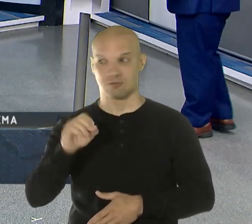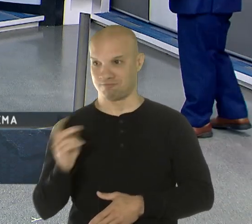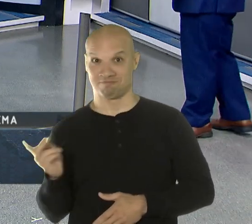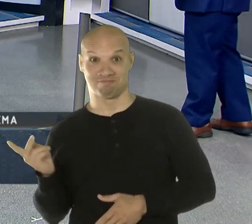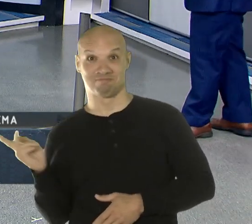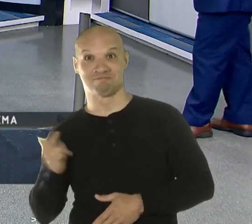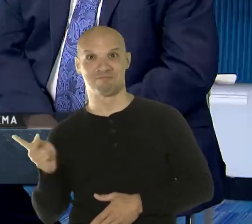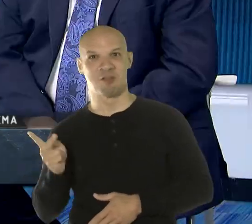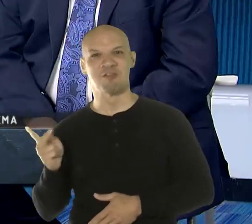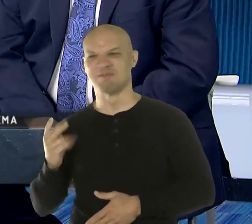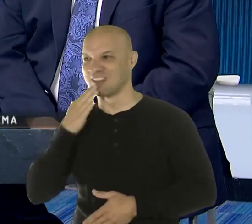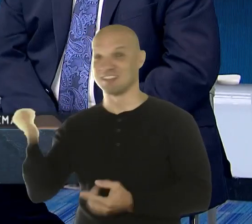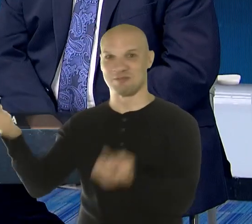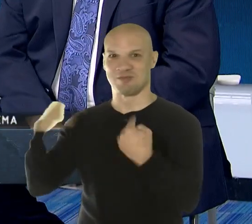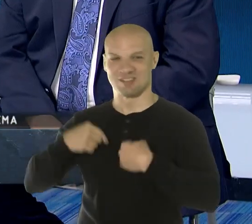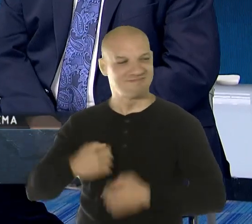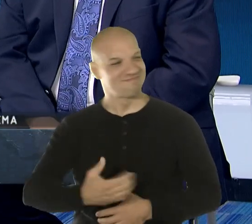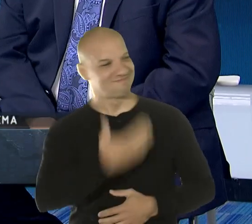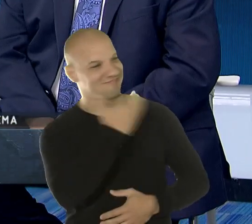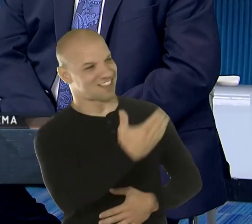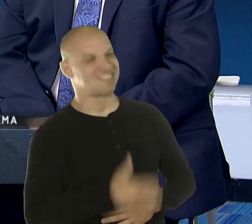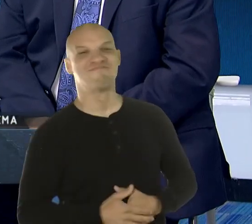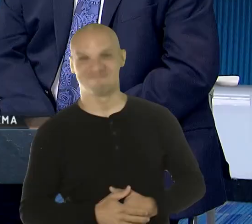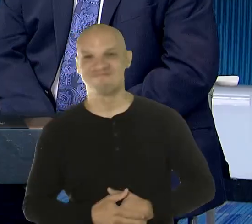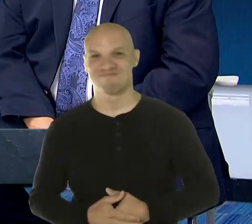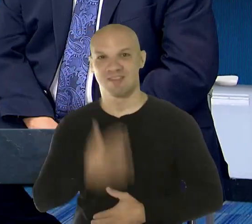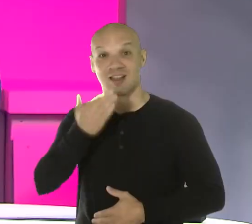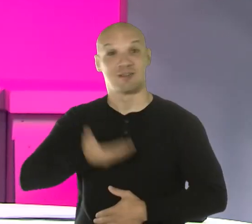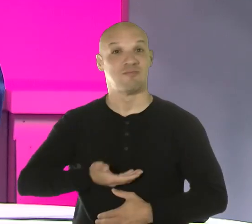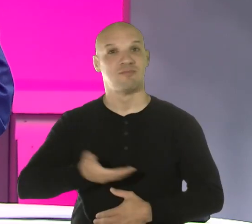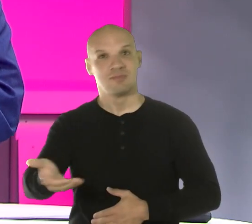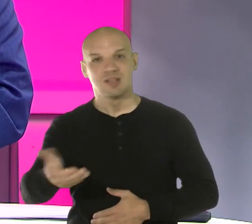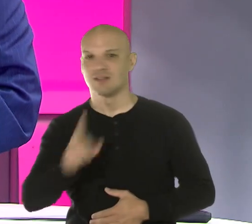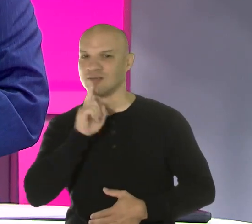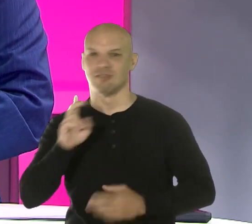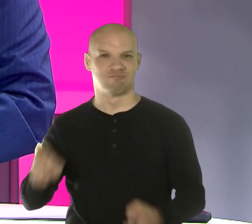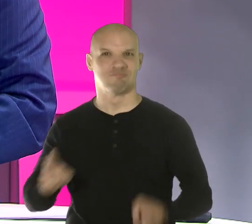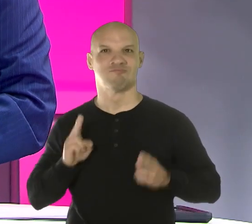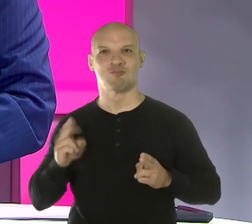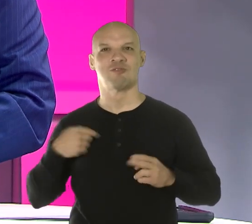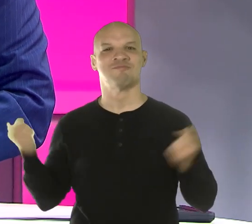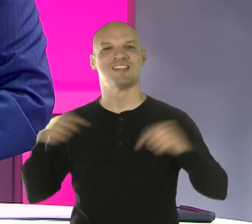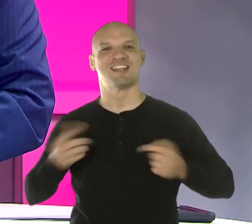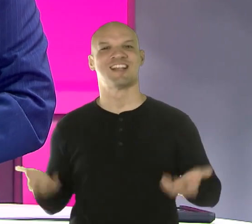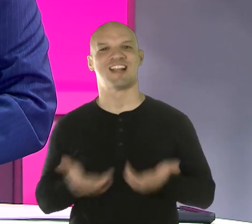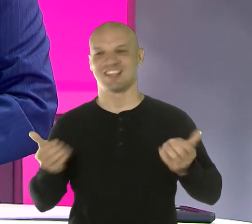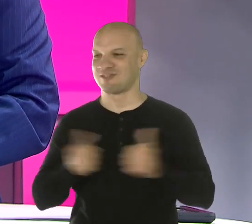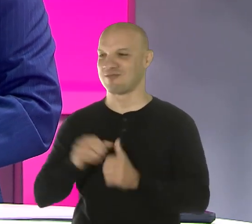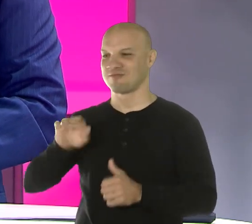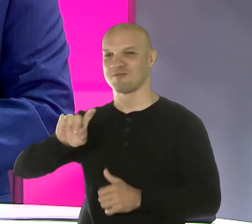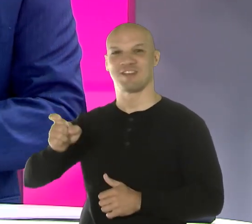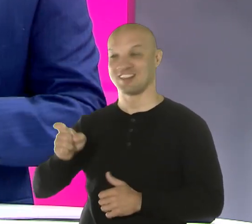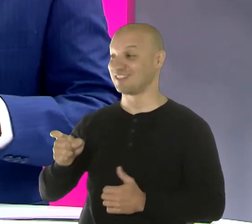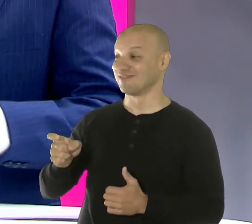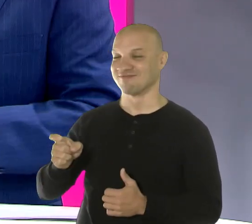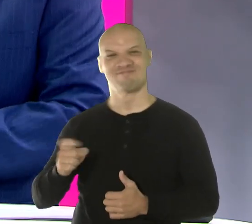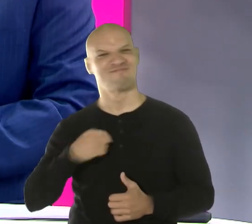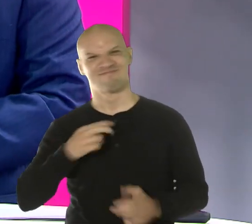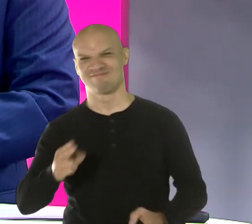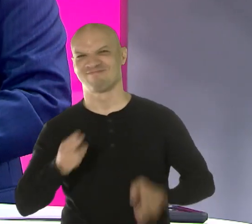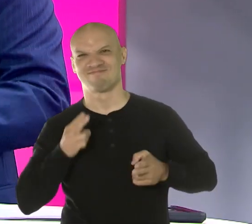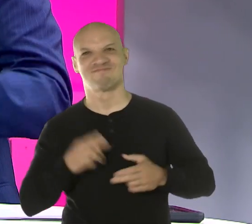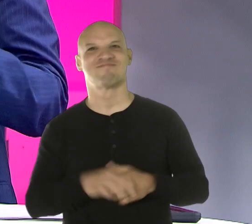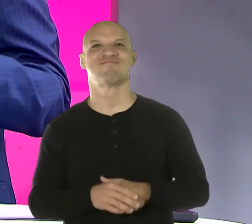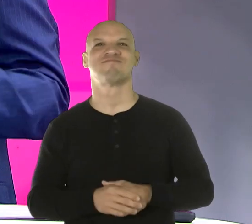gracias por estar con nosotros. Muchas gracias. Gracias a ti por la invitación y un honor compartir el espacio aquí con Félix. El honor es mío. Sí. Heriberto,